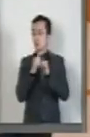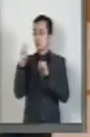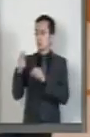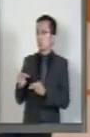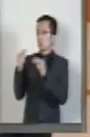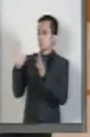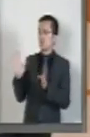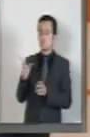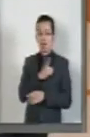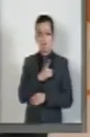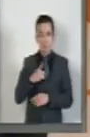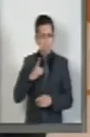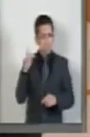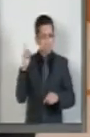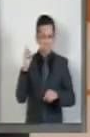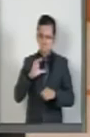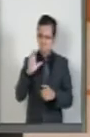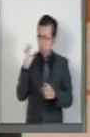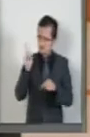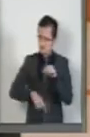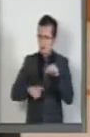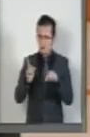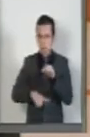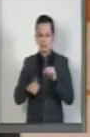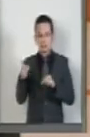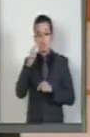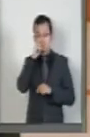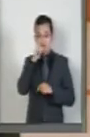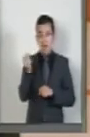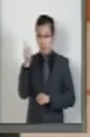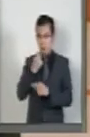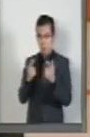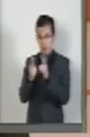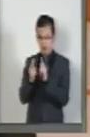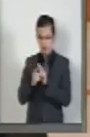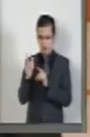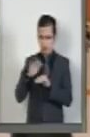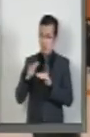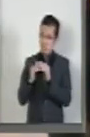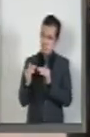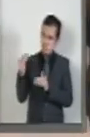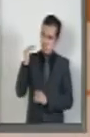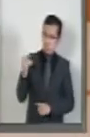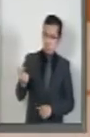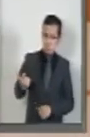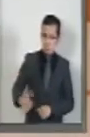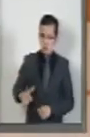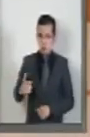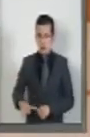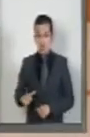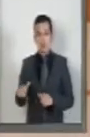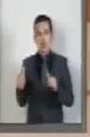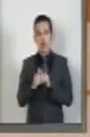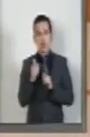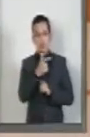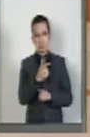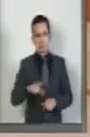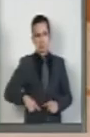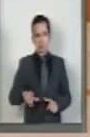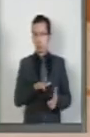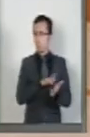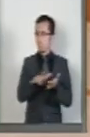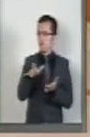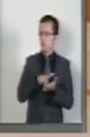élites políticas y económicas que se enriquecen al amparo del poder público deben regularse por la ley